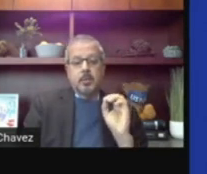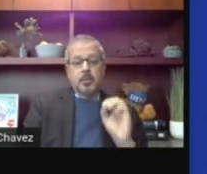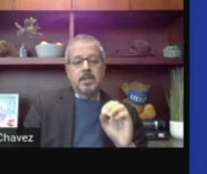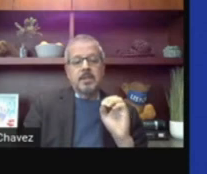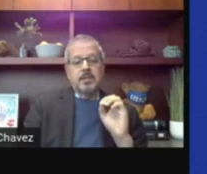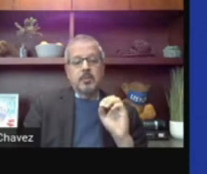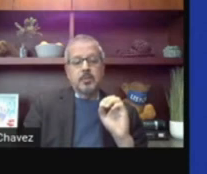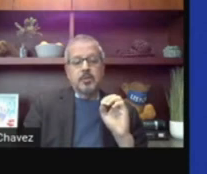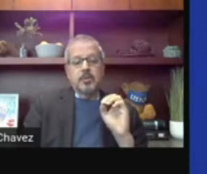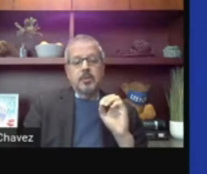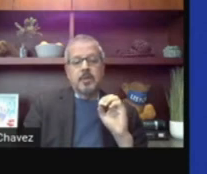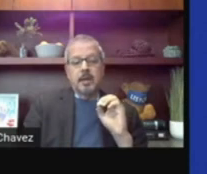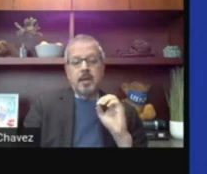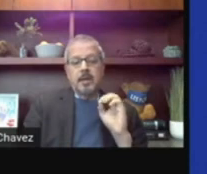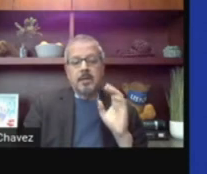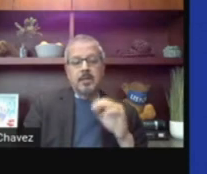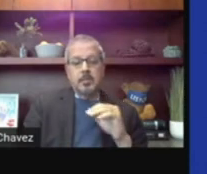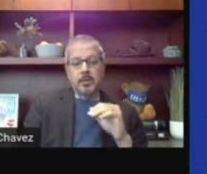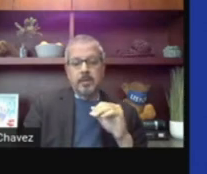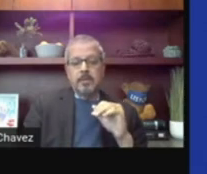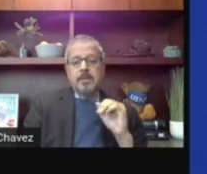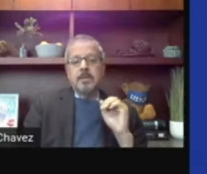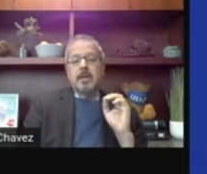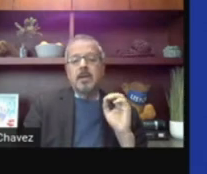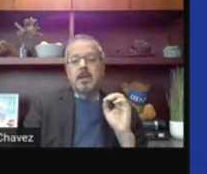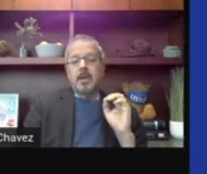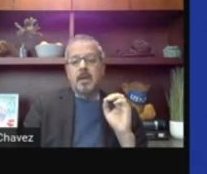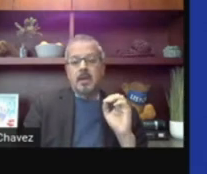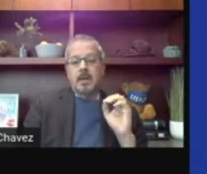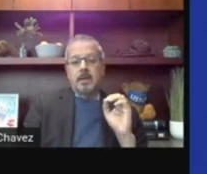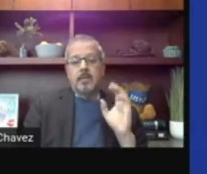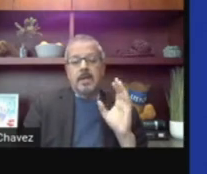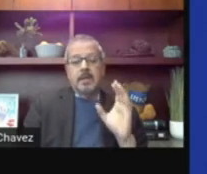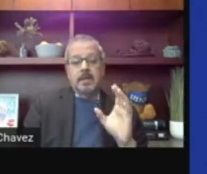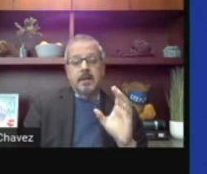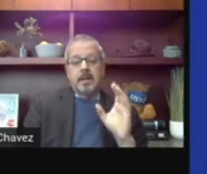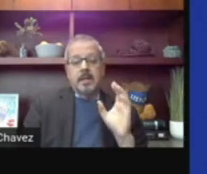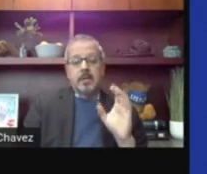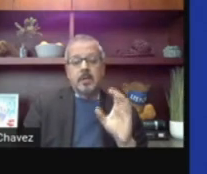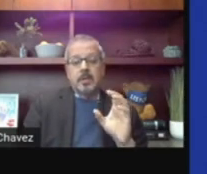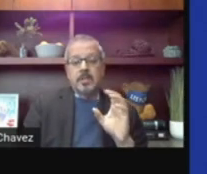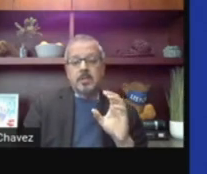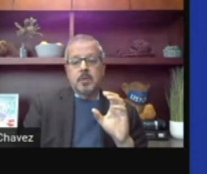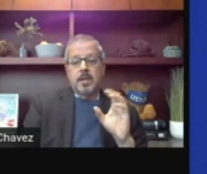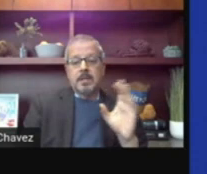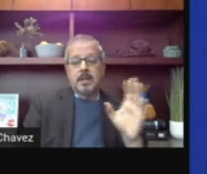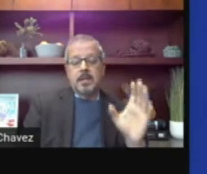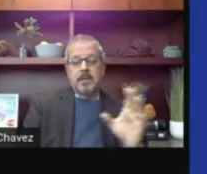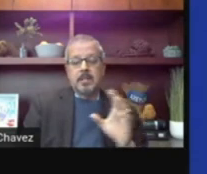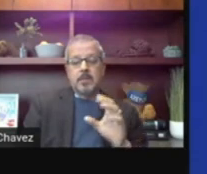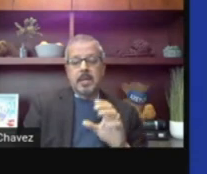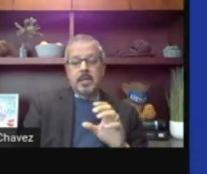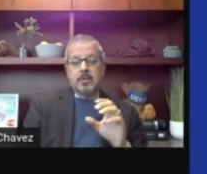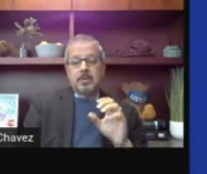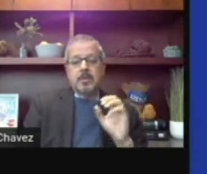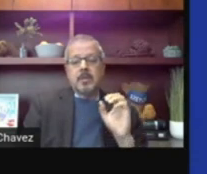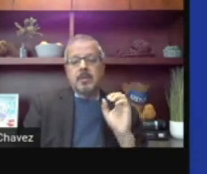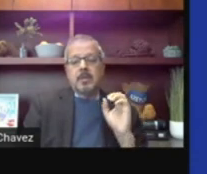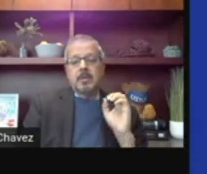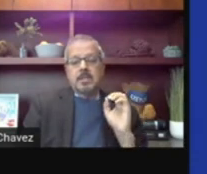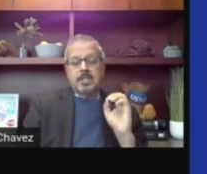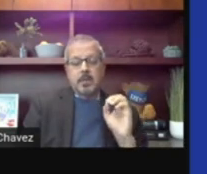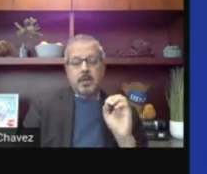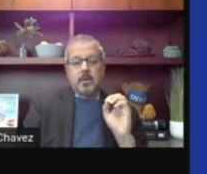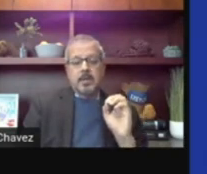las oportunidades de exposición a niveles muy breves. Mantener las reuniones en su casa a niveles